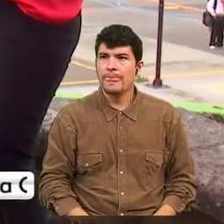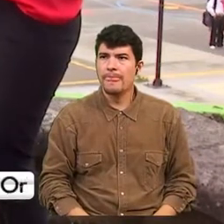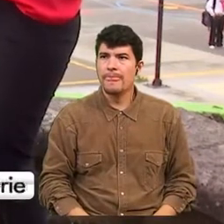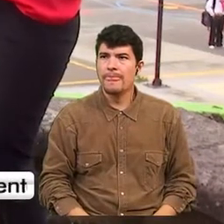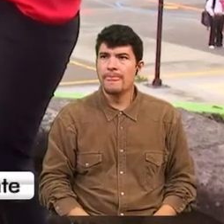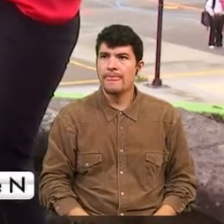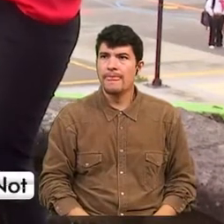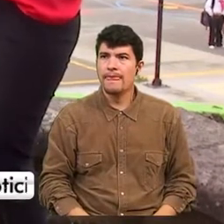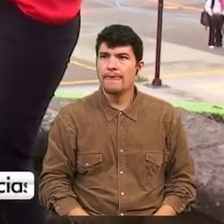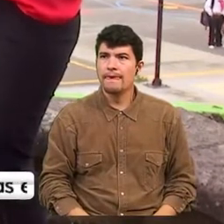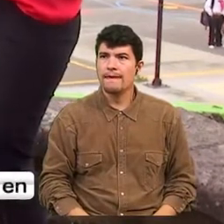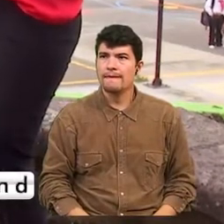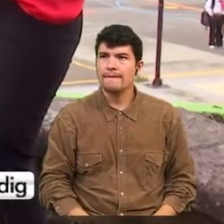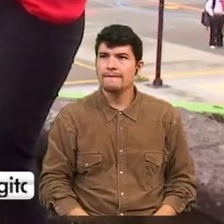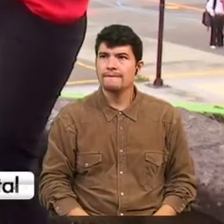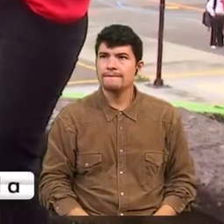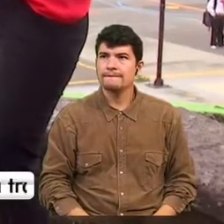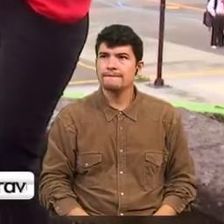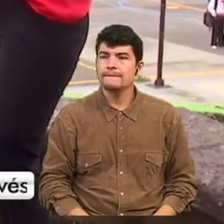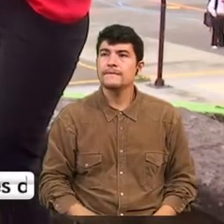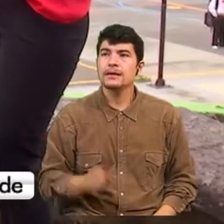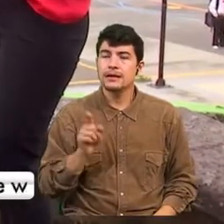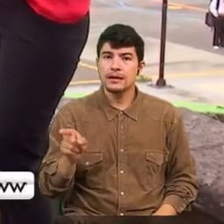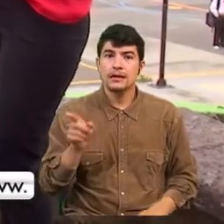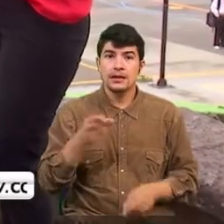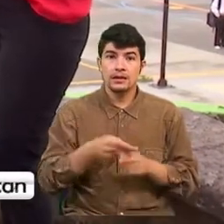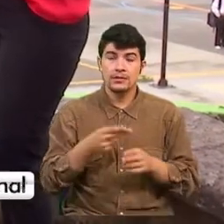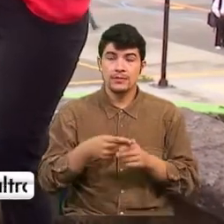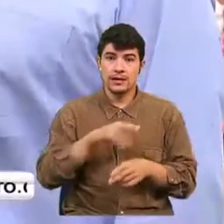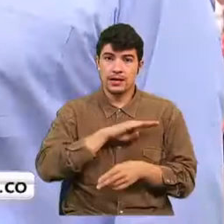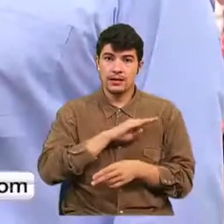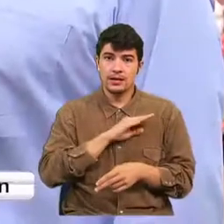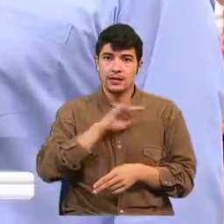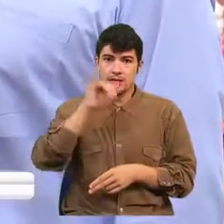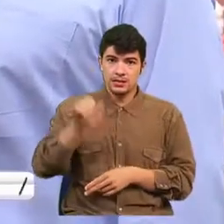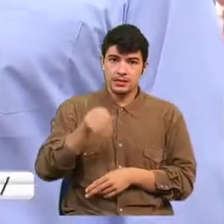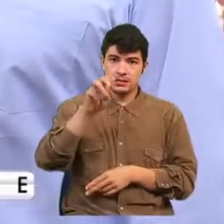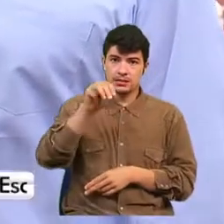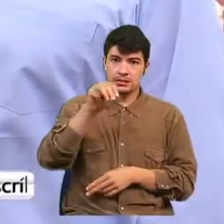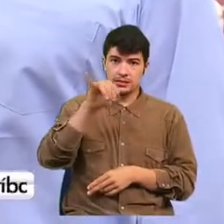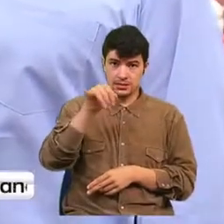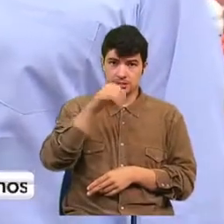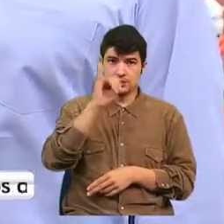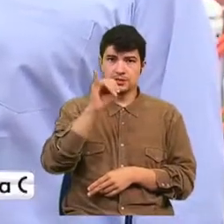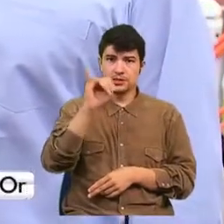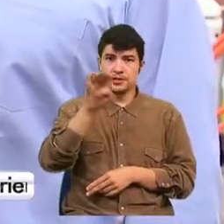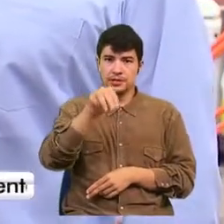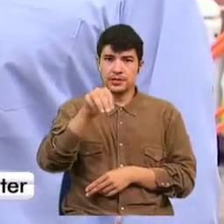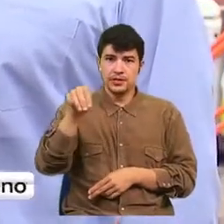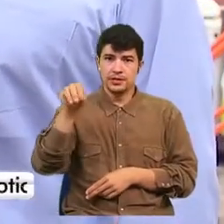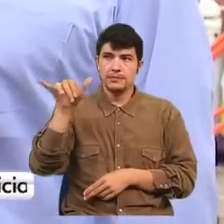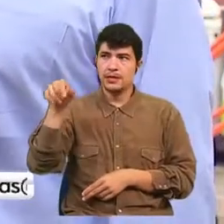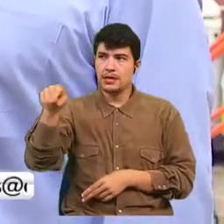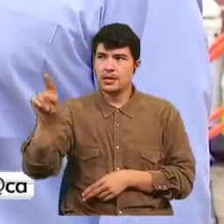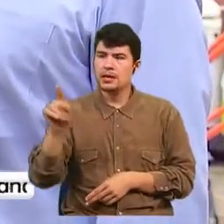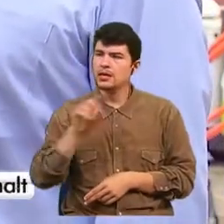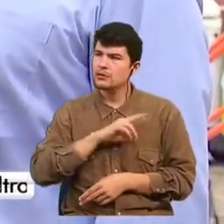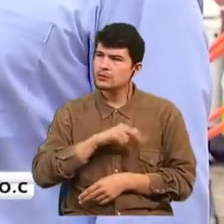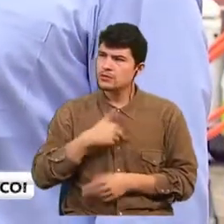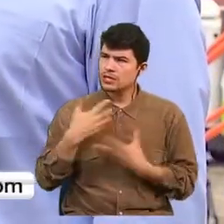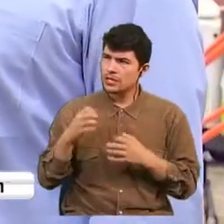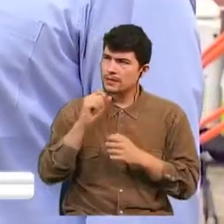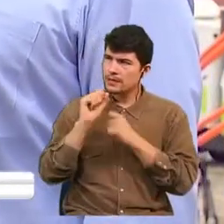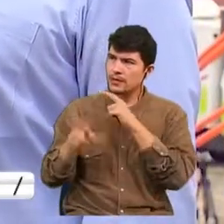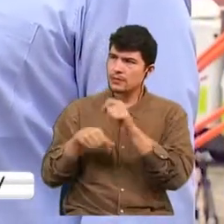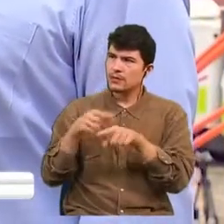Carrillo Carantón, alcalde del municipio de Jesús María, pues también ha venido a acompañarnos en compañía del gobernador de Santander y queremos tocar temas importantes